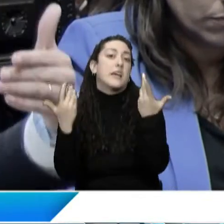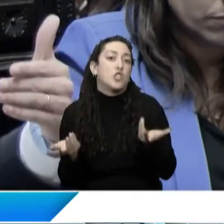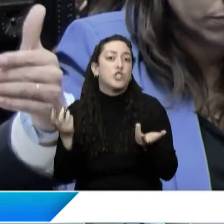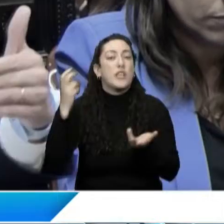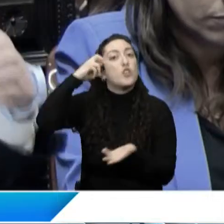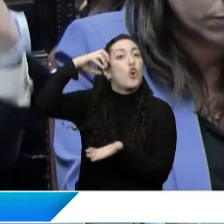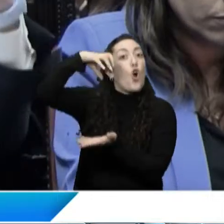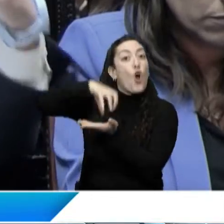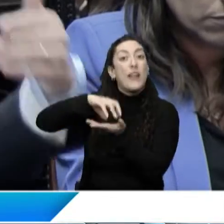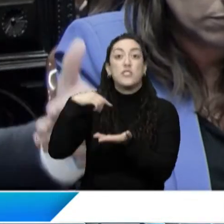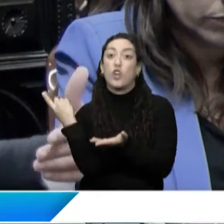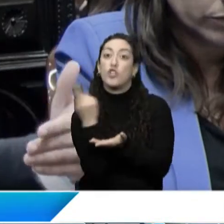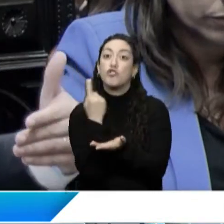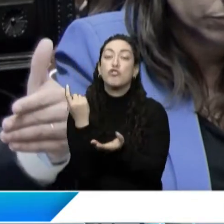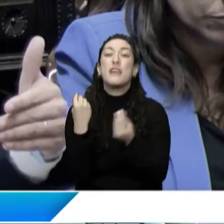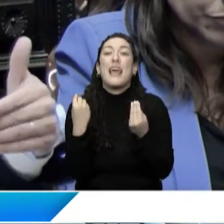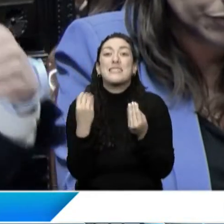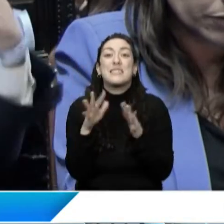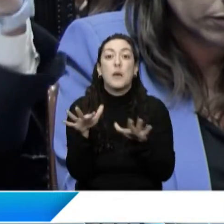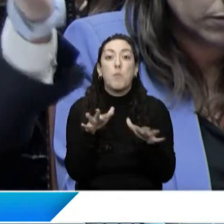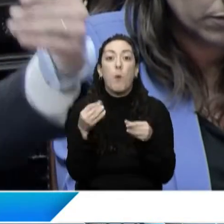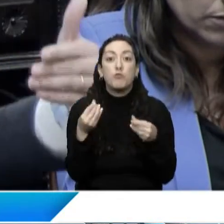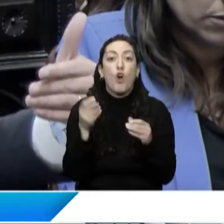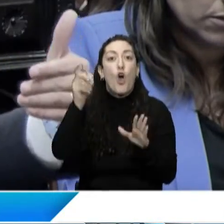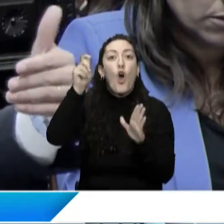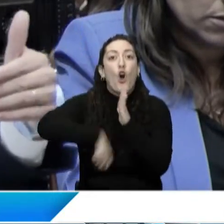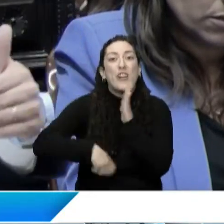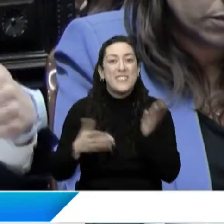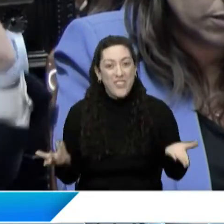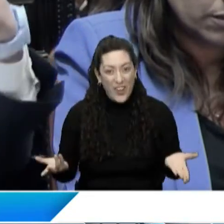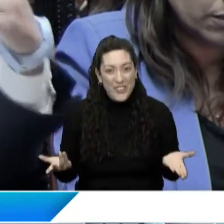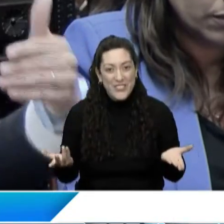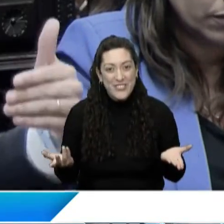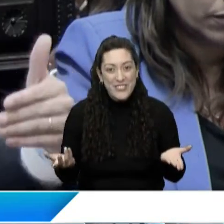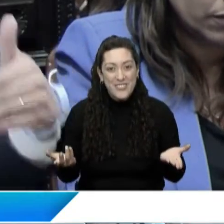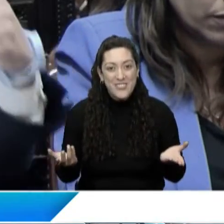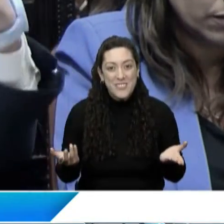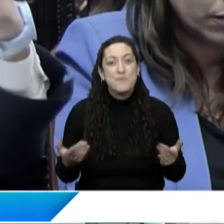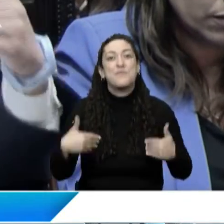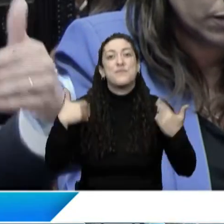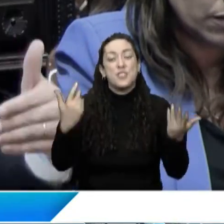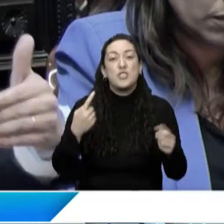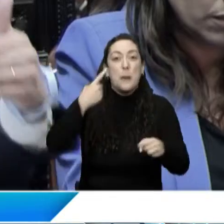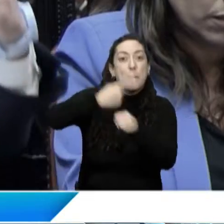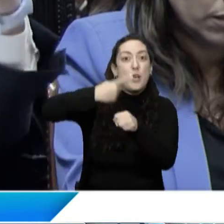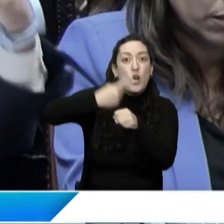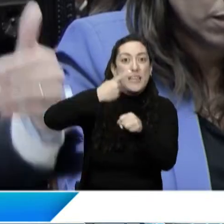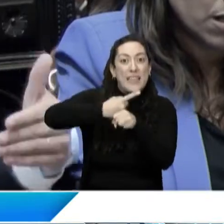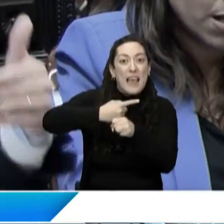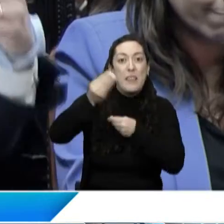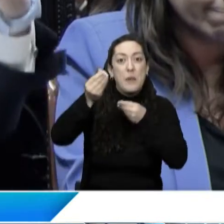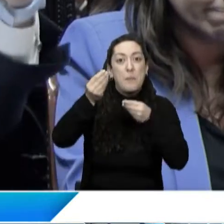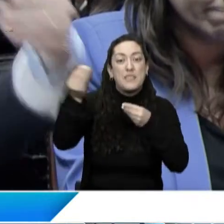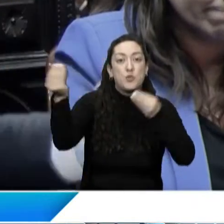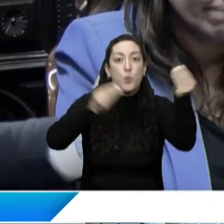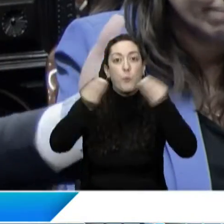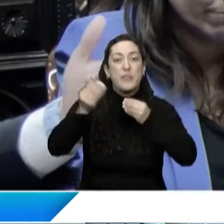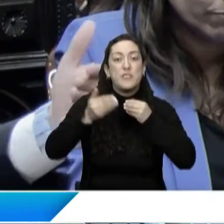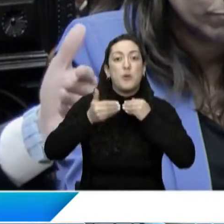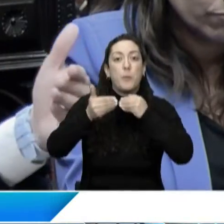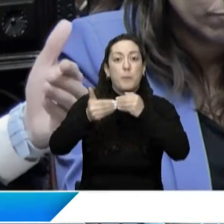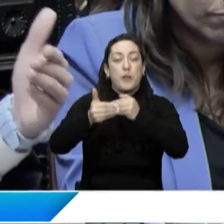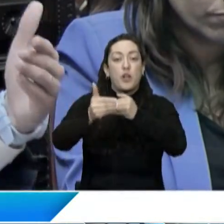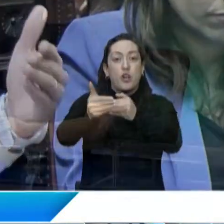el Congreso es a corregir esa decisión de no atender a la prioridad del presupuesto